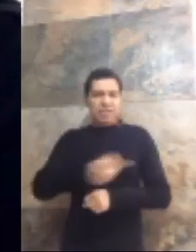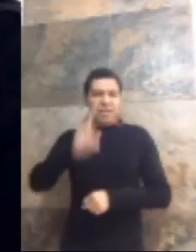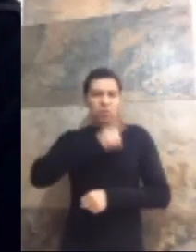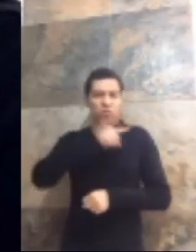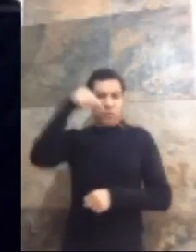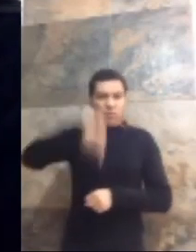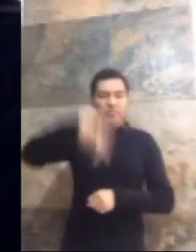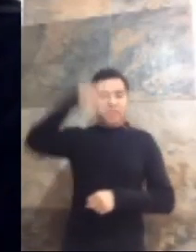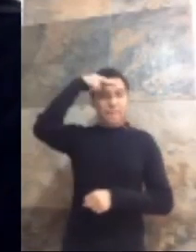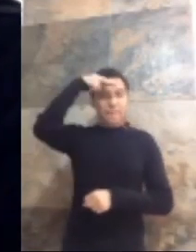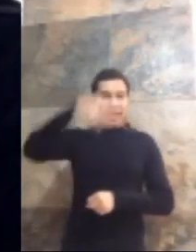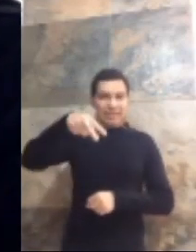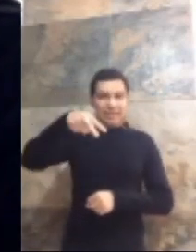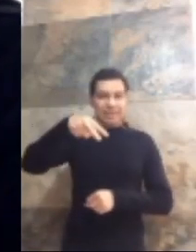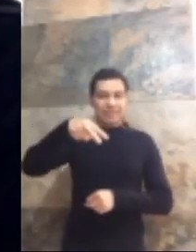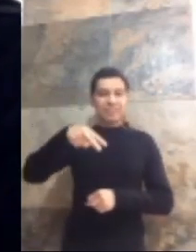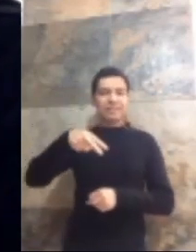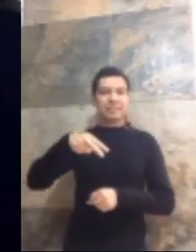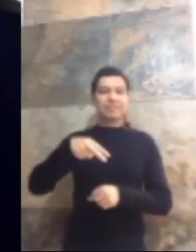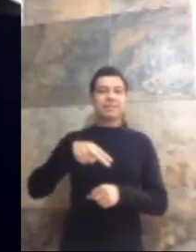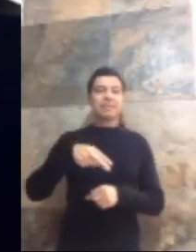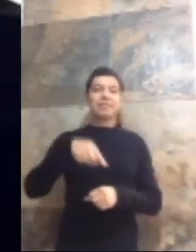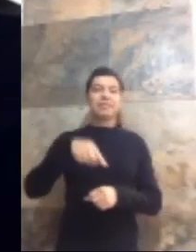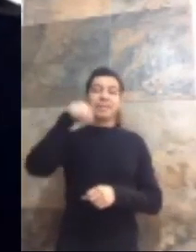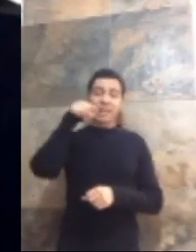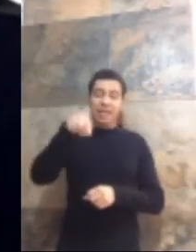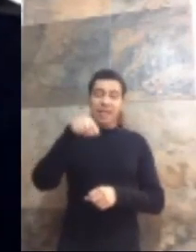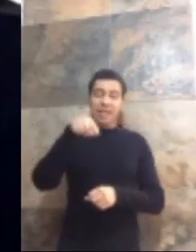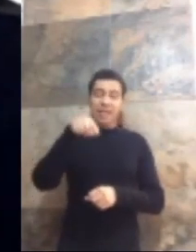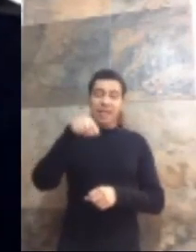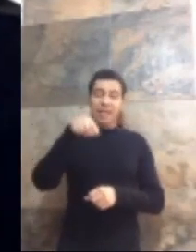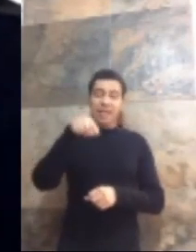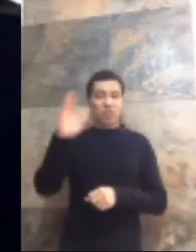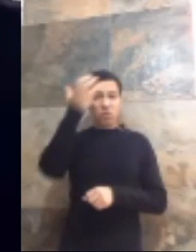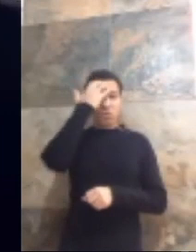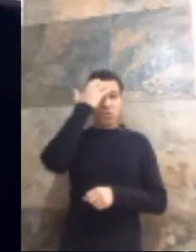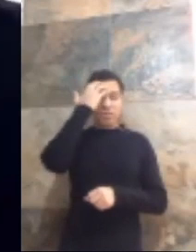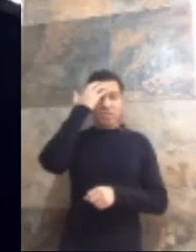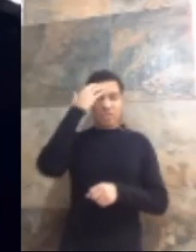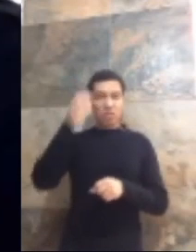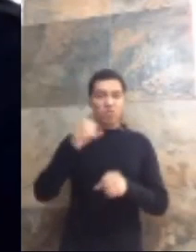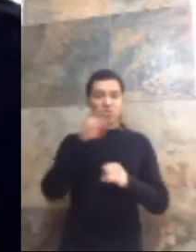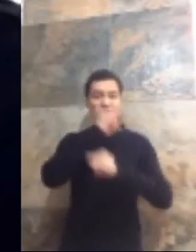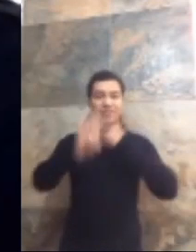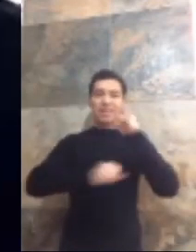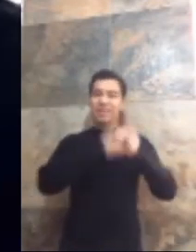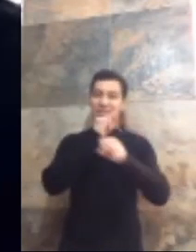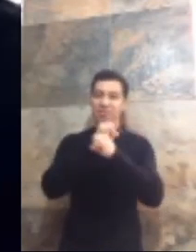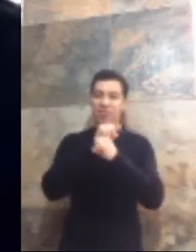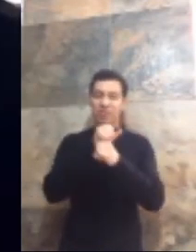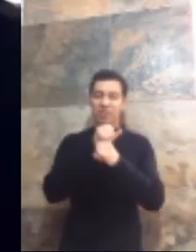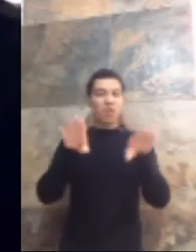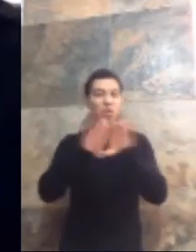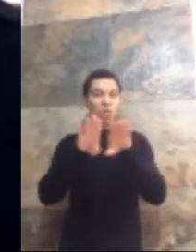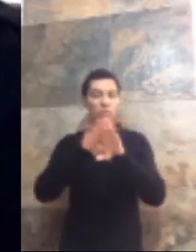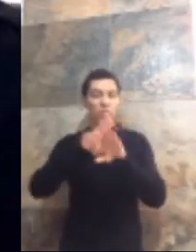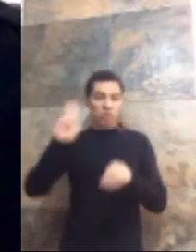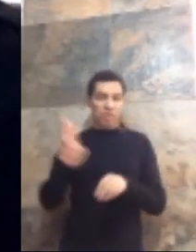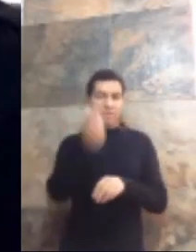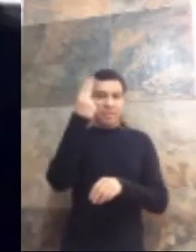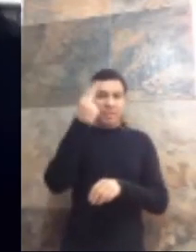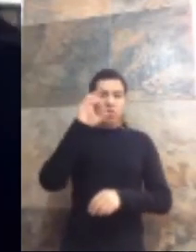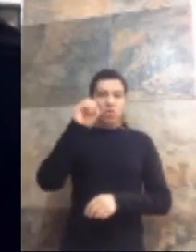país. Ha sido reconocido internacionalmente por la Universidad de Ottawa con el